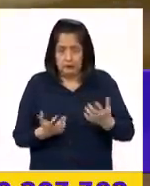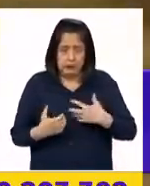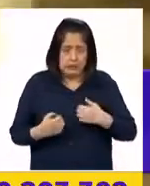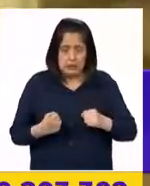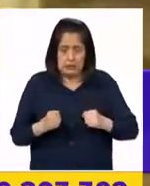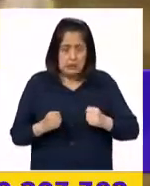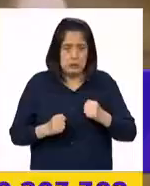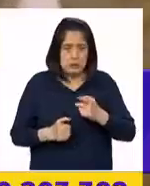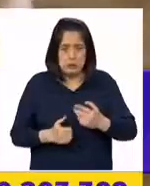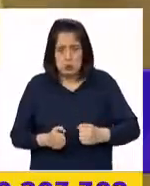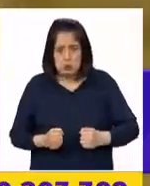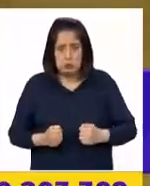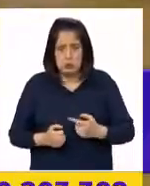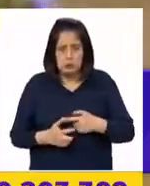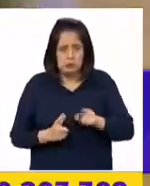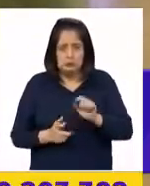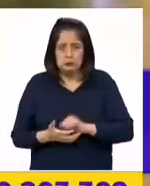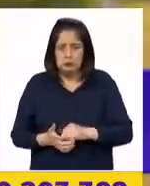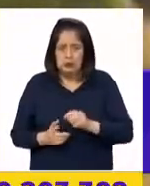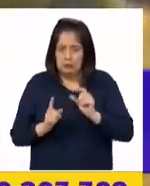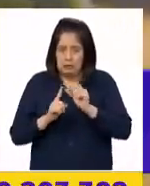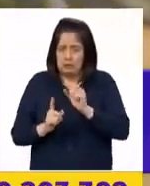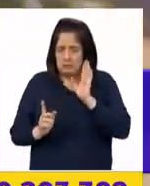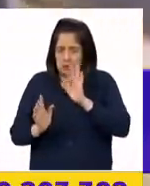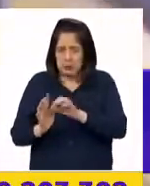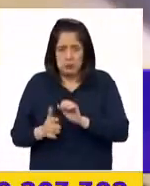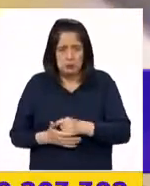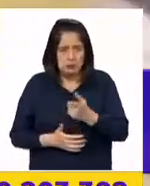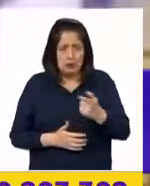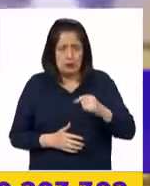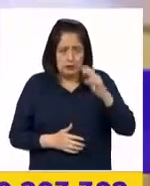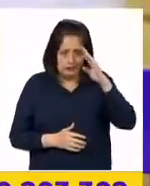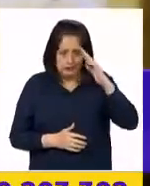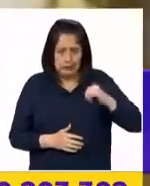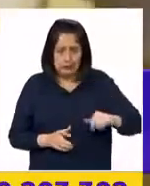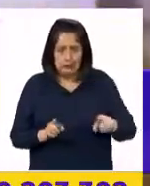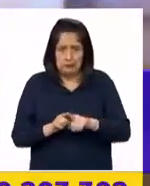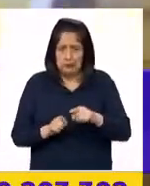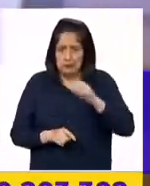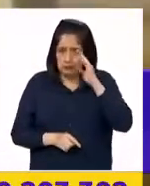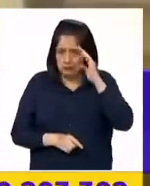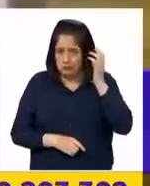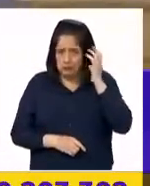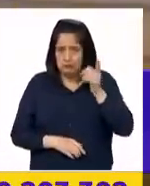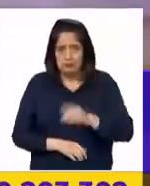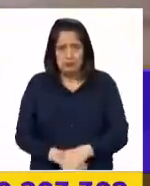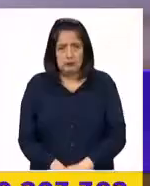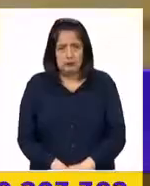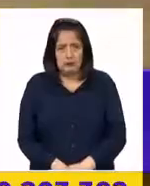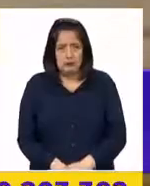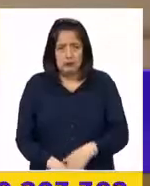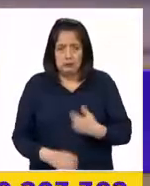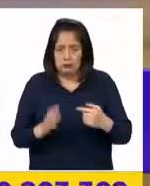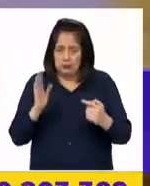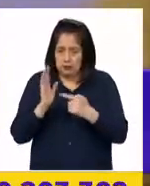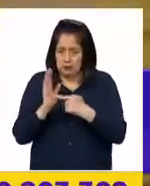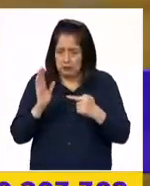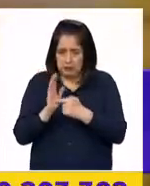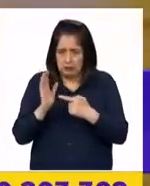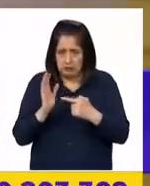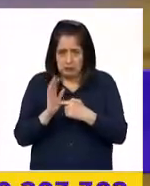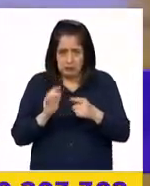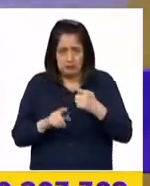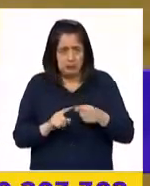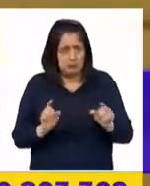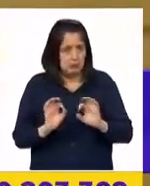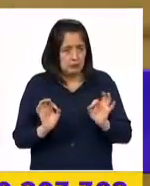cabales y su actuar prepotente, vociferó e insultó a los agentes del Serenazgo y la policía en Miraflores. Tocaron el timbre por varios minutos,